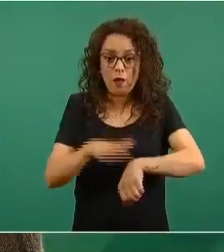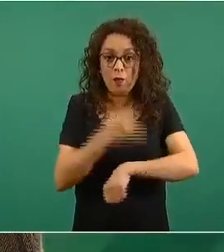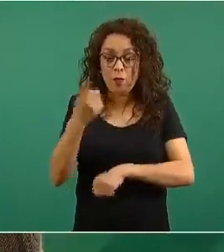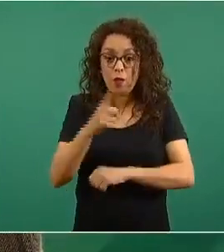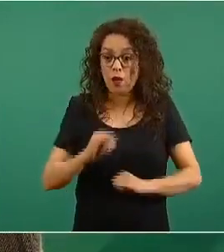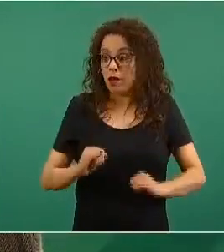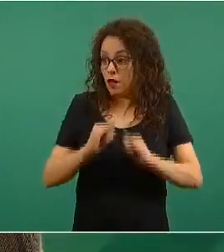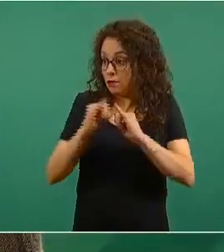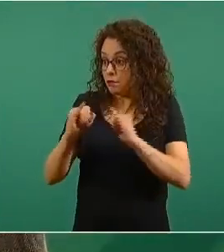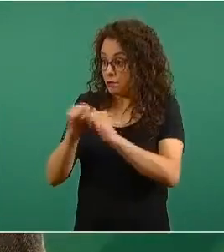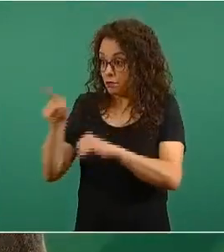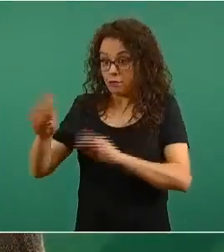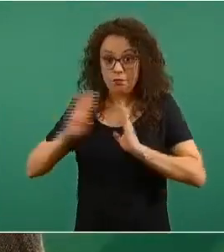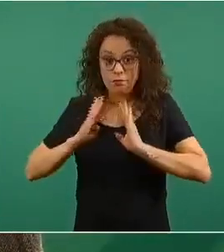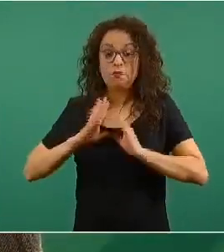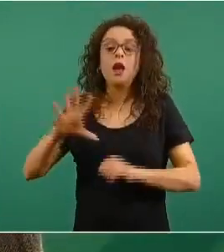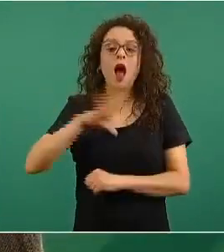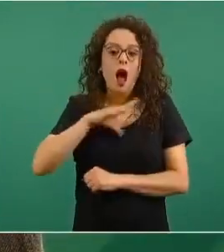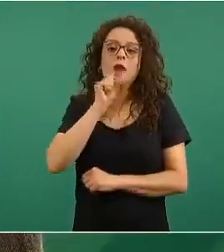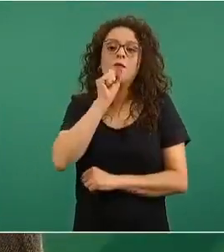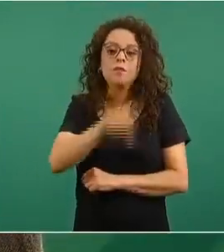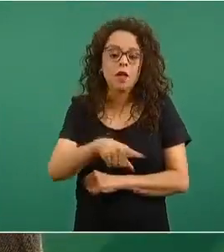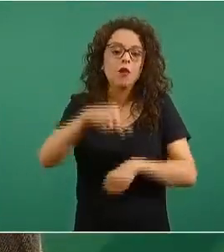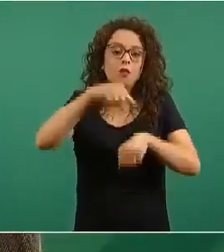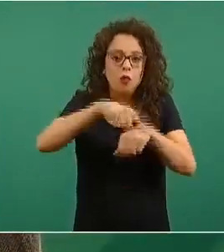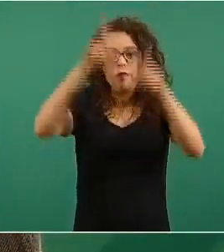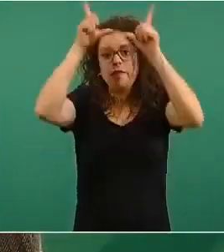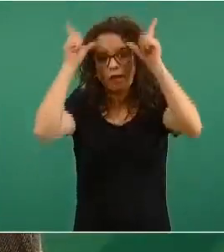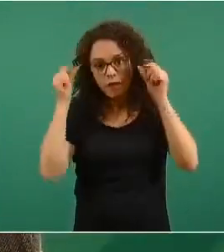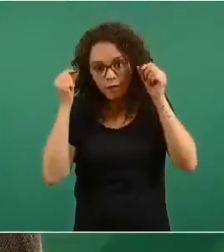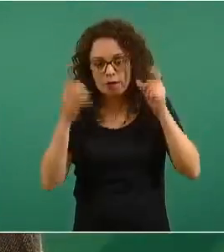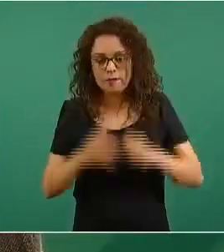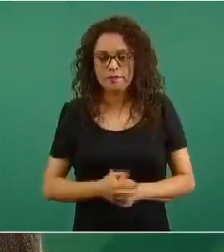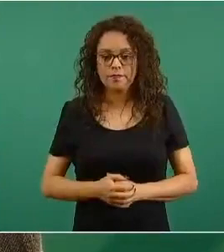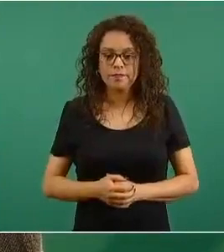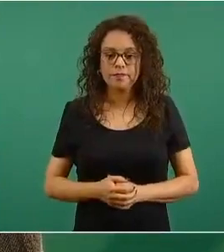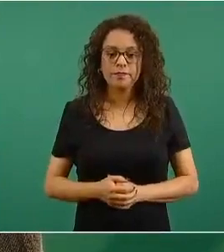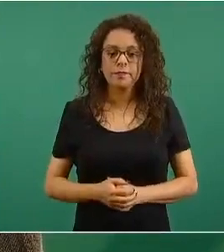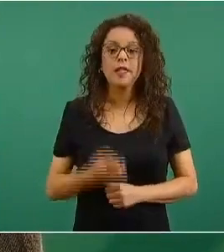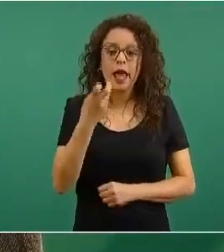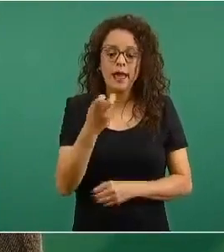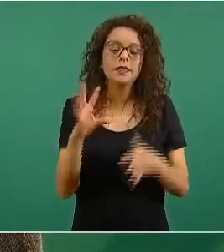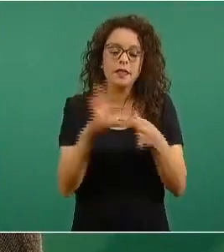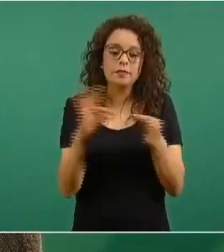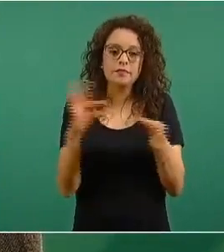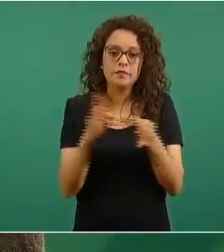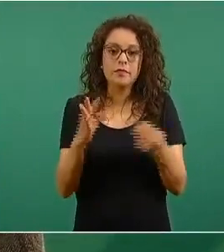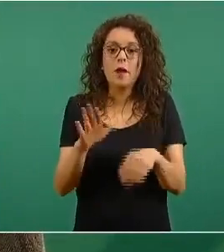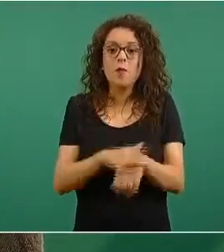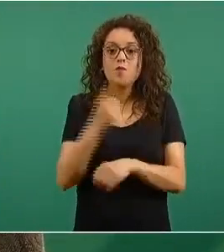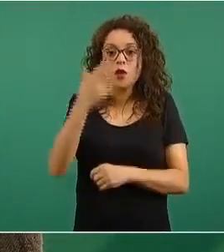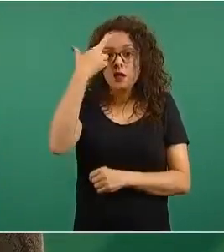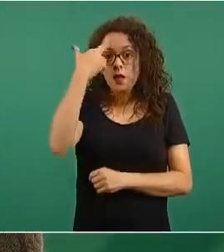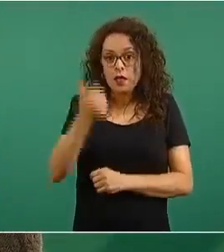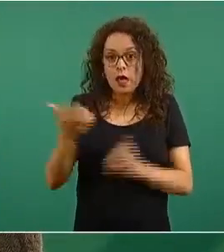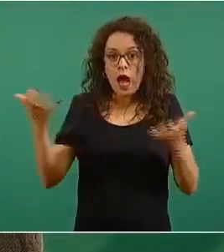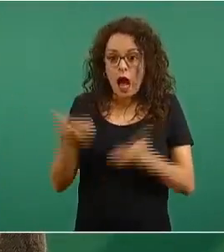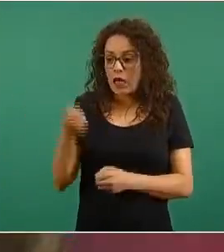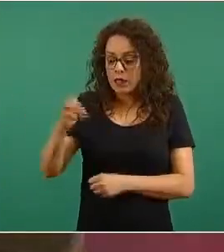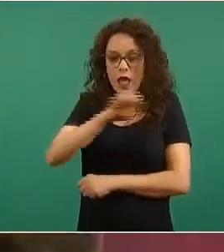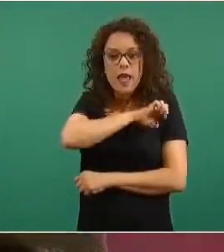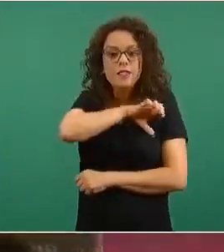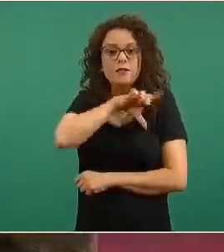salud. Entonces, esa es precisamente la explicación de por qué hacer un operativo